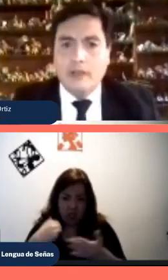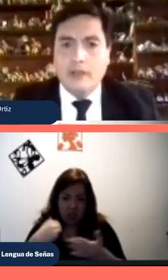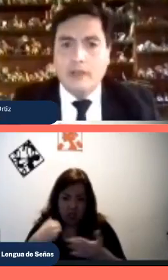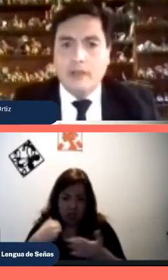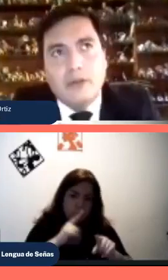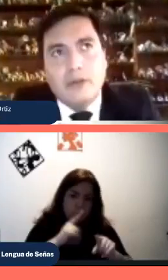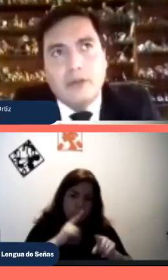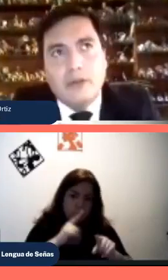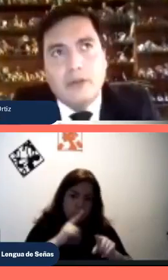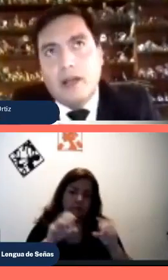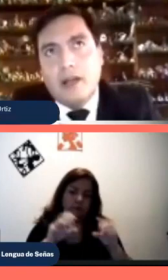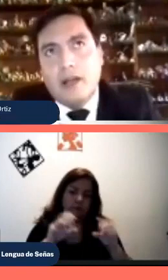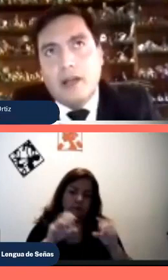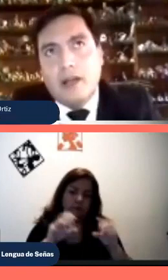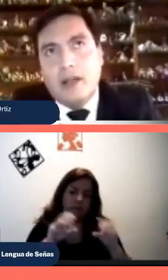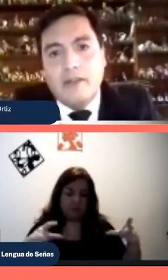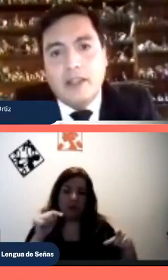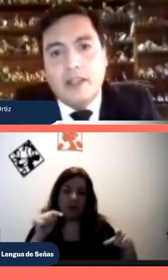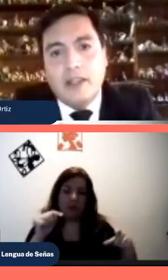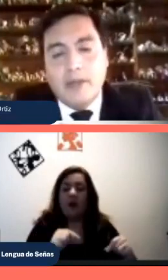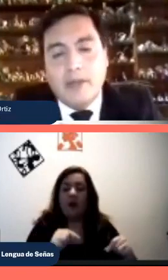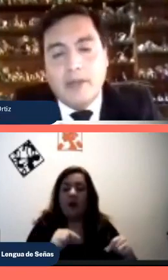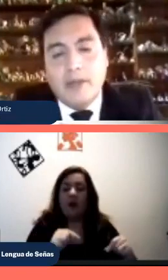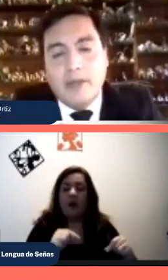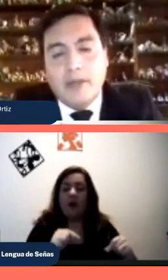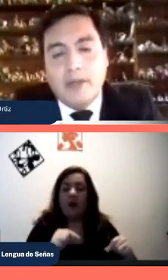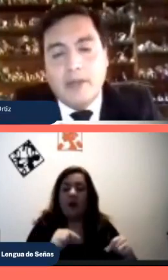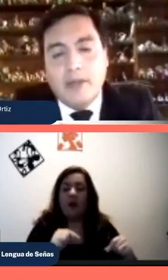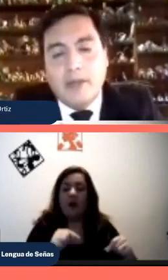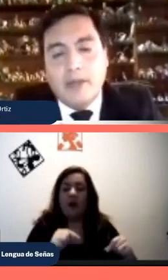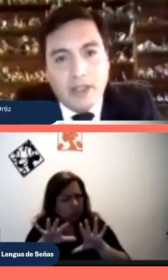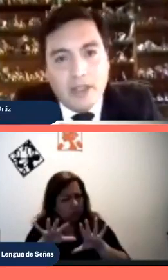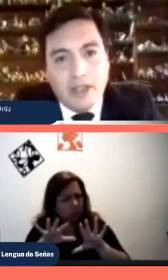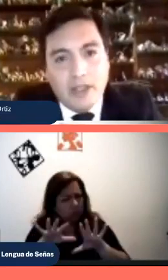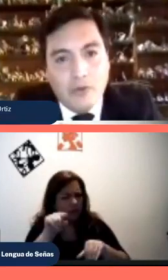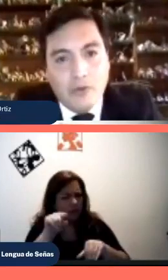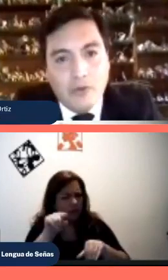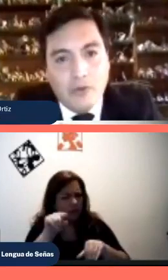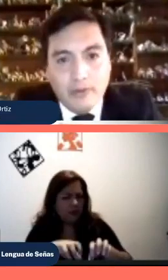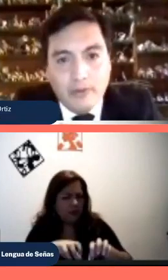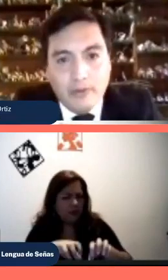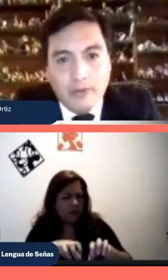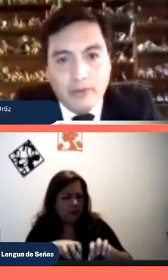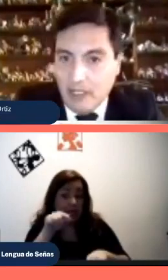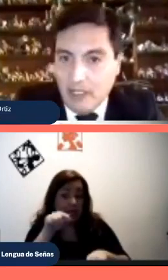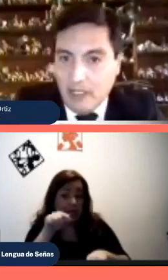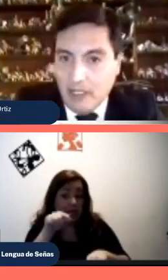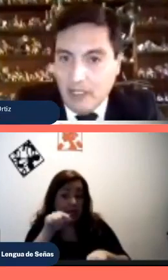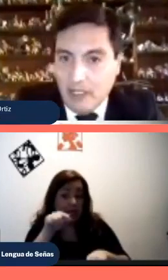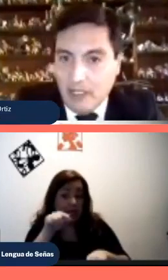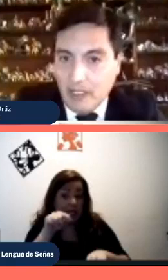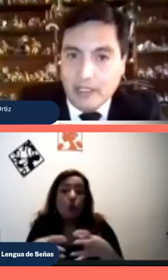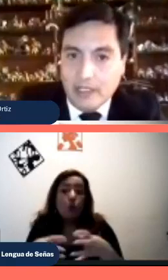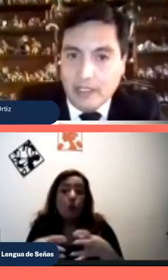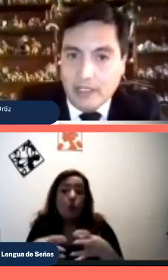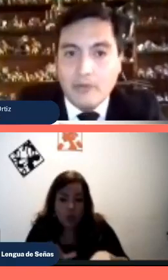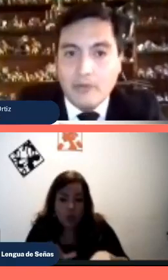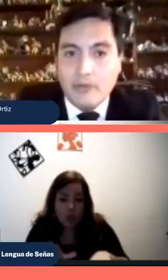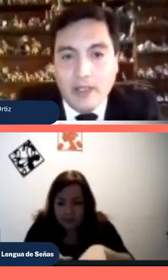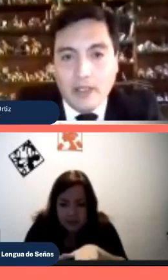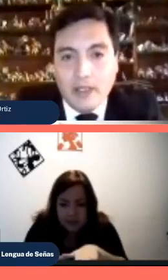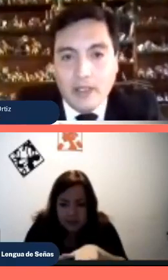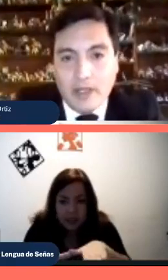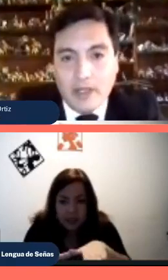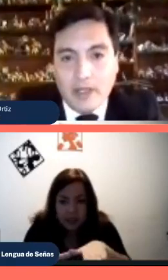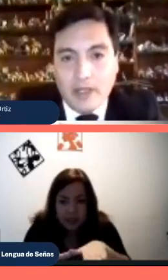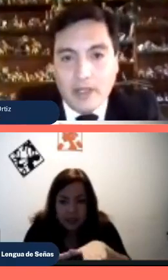importante, o una de las cosas llamativas de este animal? Es que pertenece a un grupo de reptiles voladores, o sea, pterosaurios,